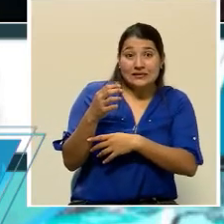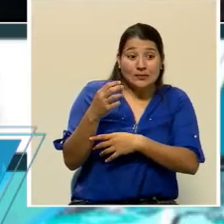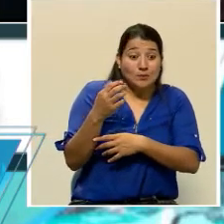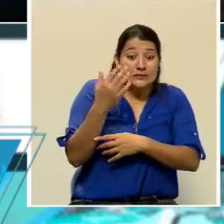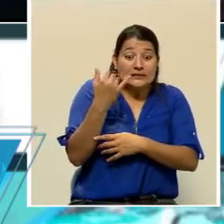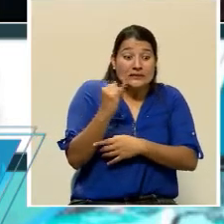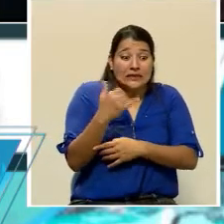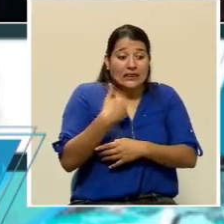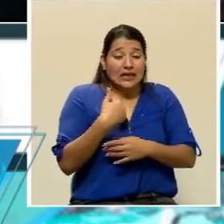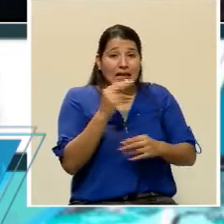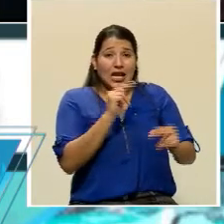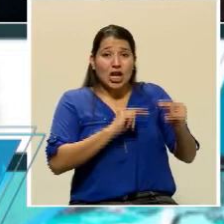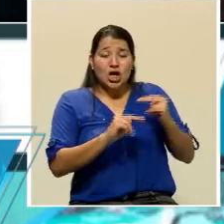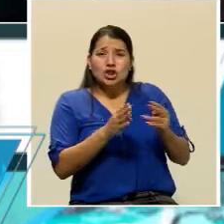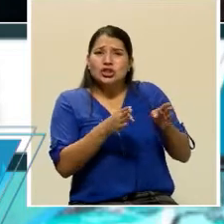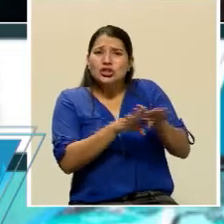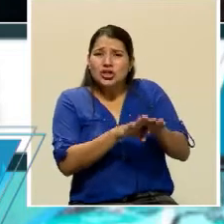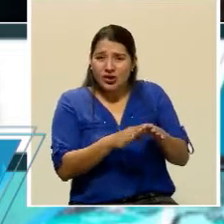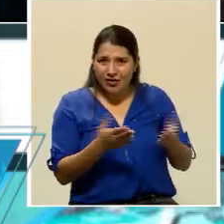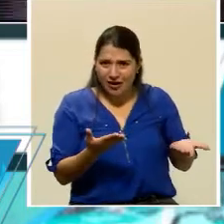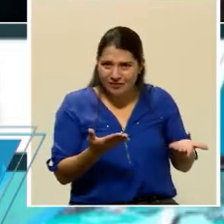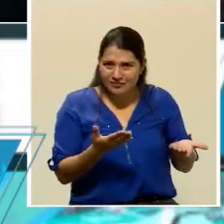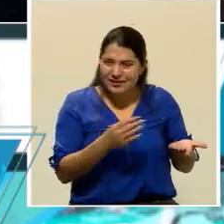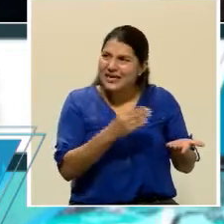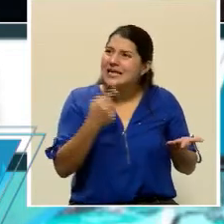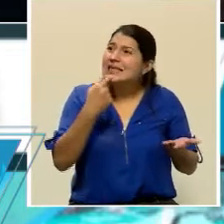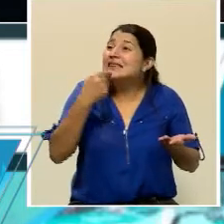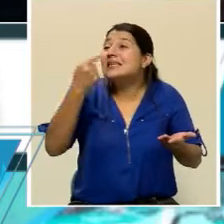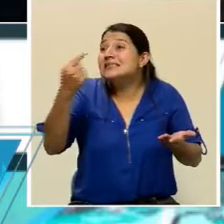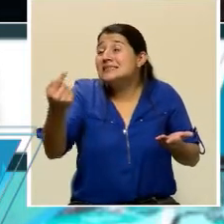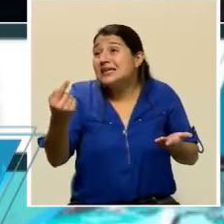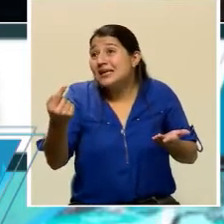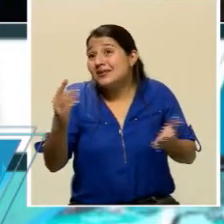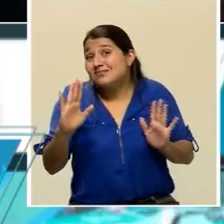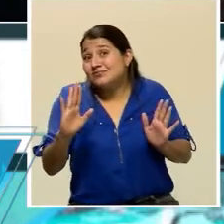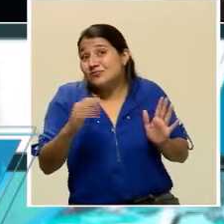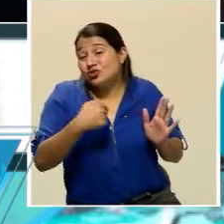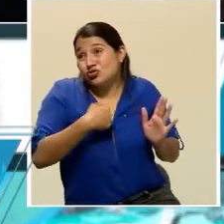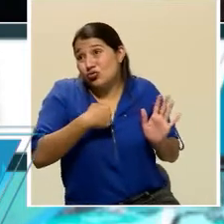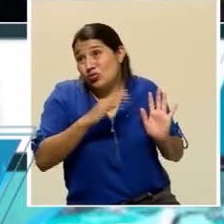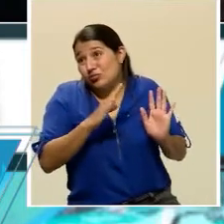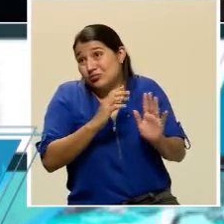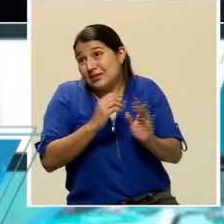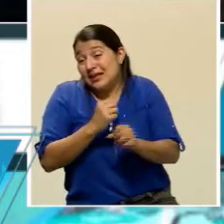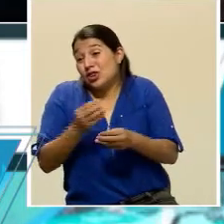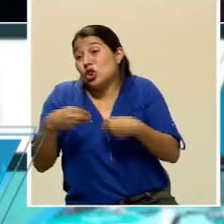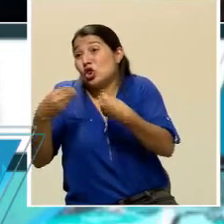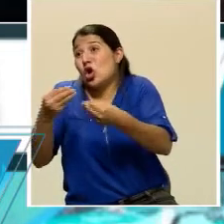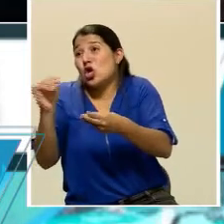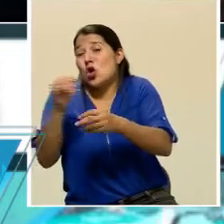negocio cerrado y poner como aval su casa o su maquinaria